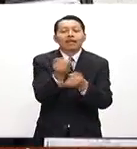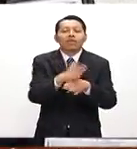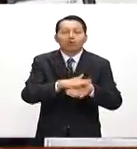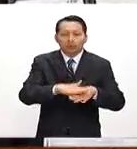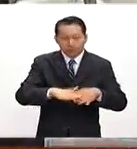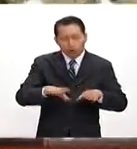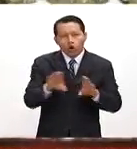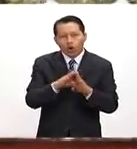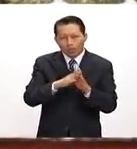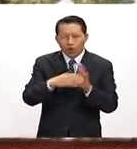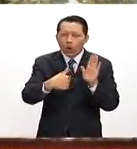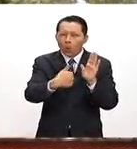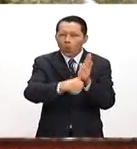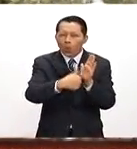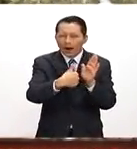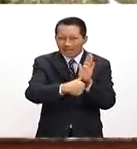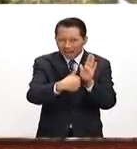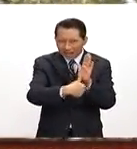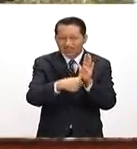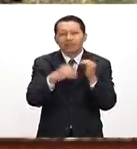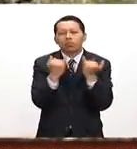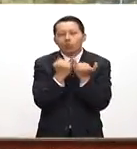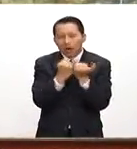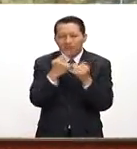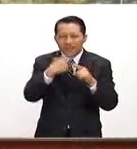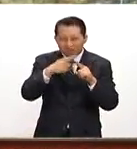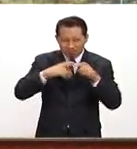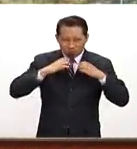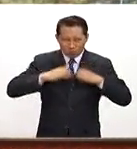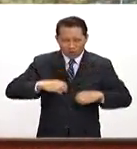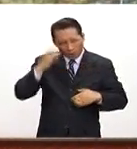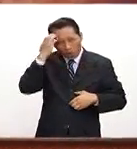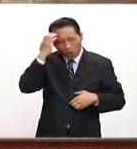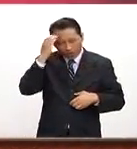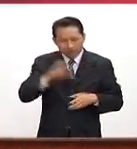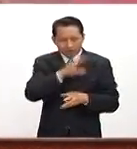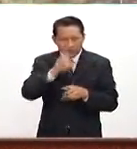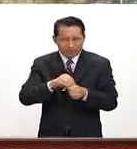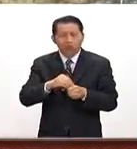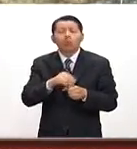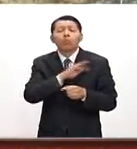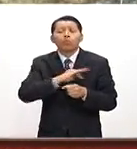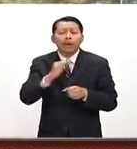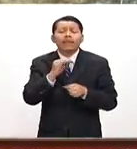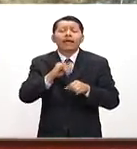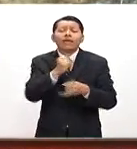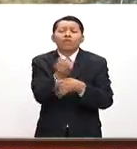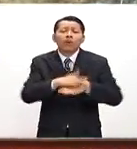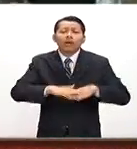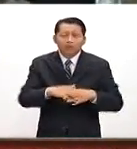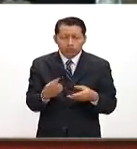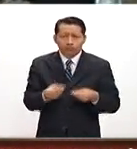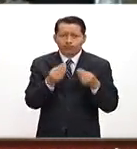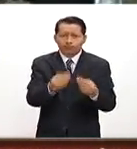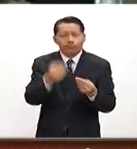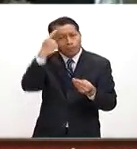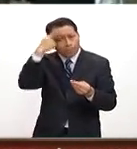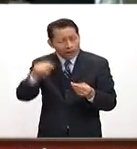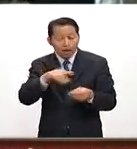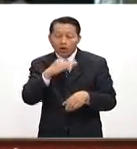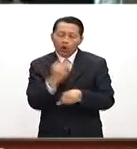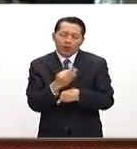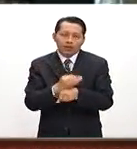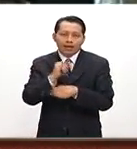huellas dactilares e identificación biométrica. Con ello, los servicios periciales podrán utilizar la base de datos del INE, que actualmente cuenta con